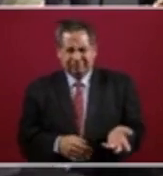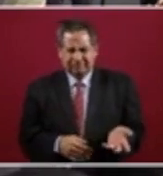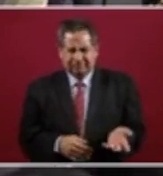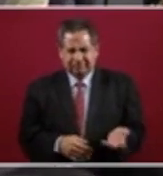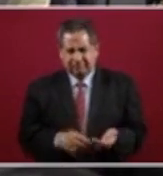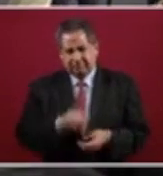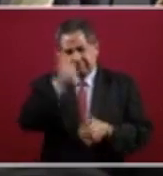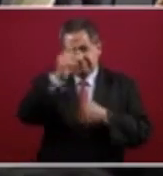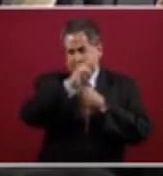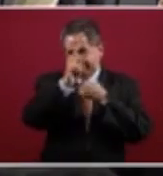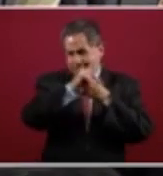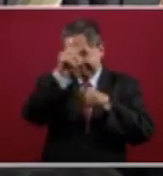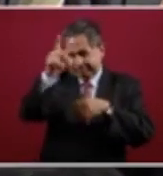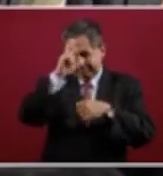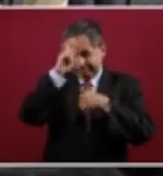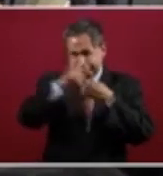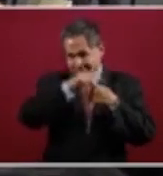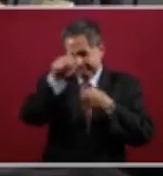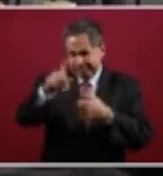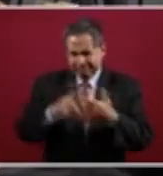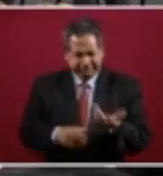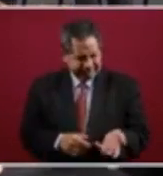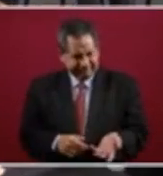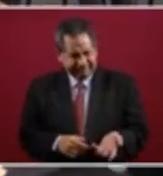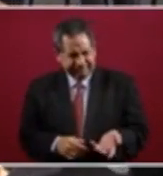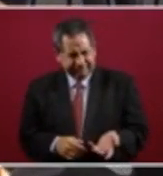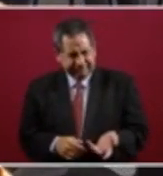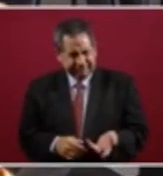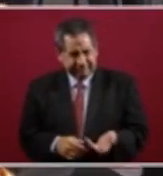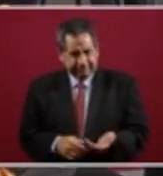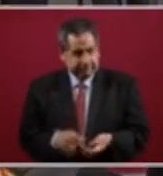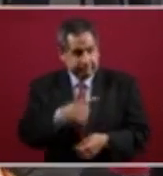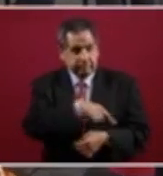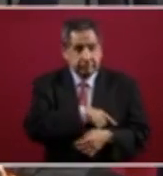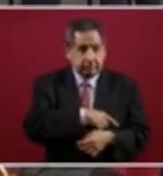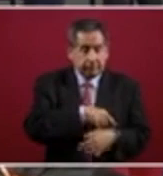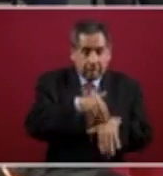allá en un país de Europa. Y ahí van.